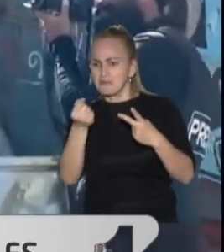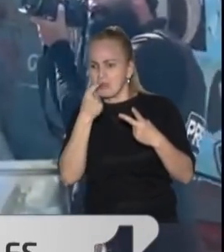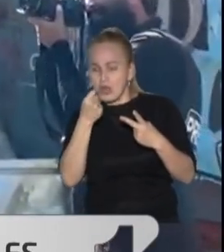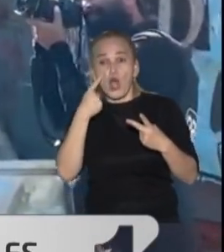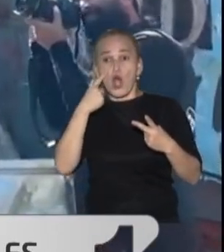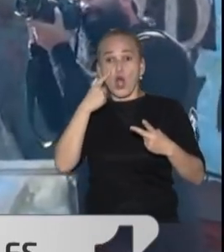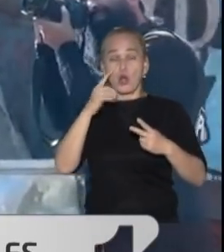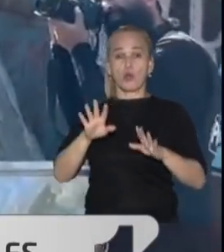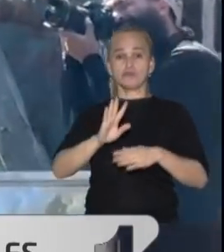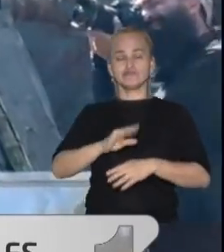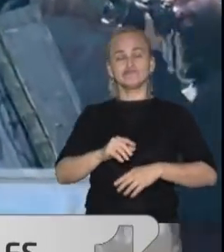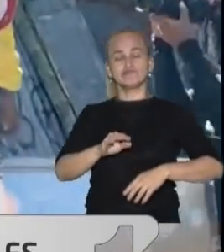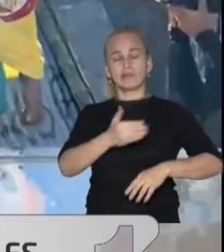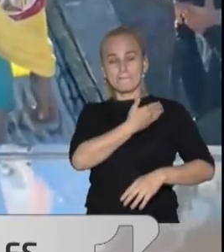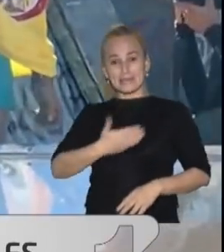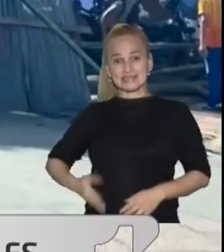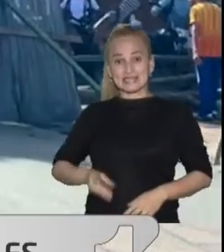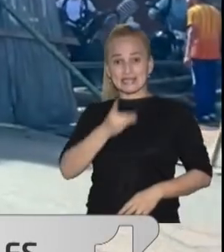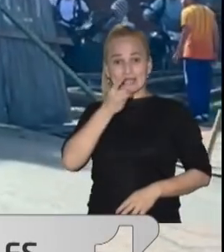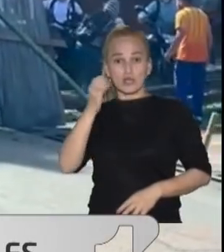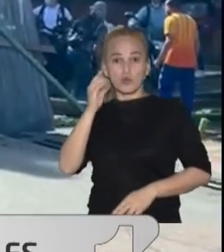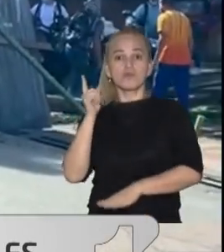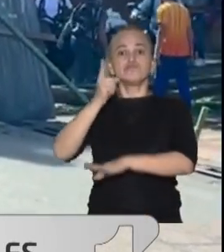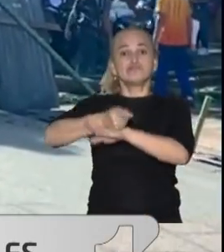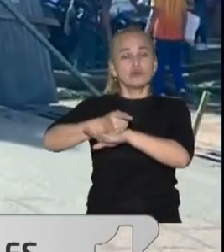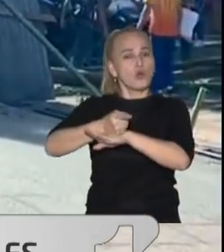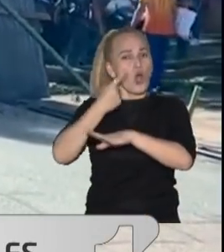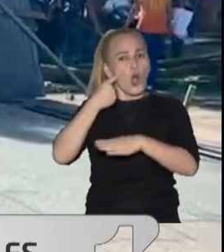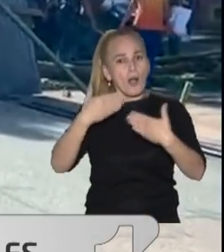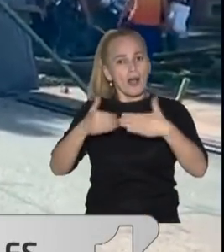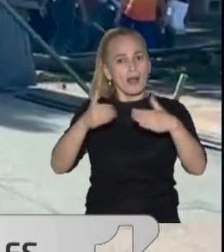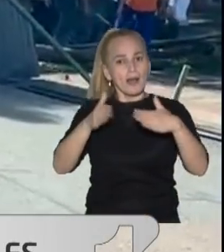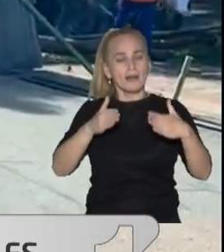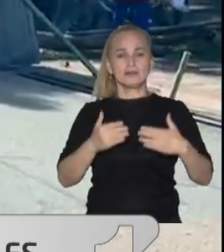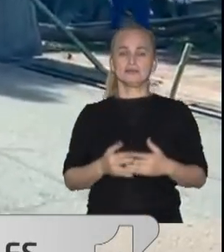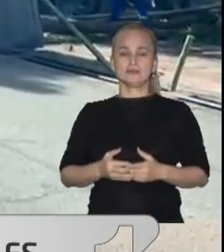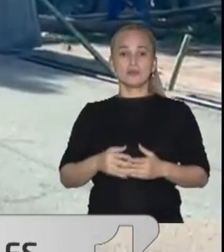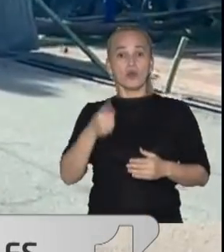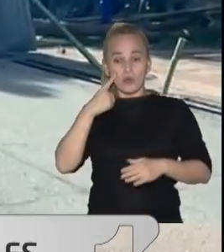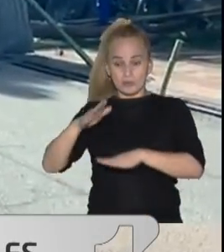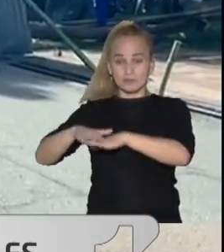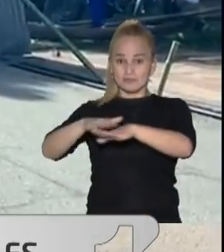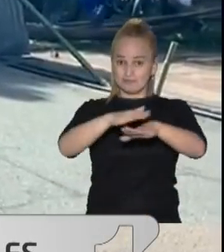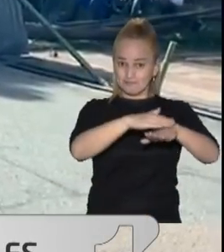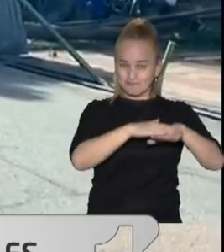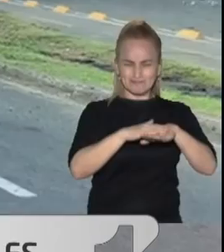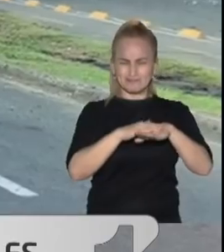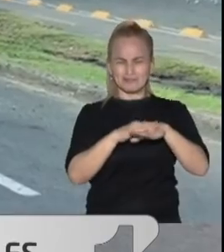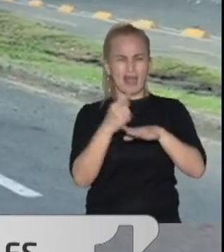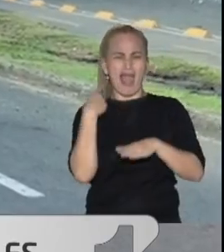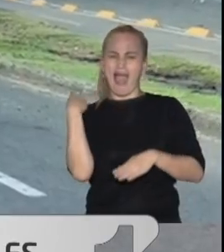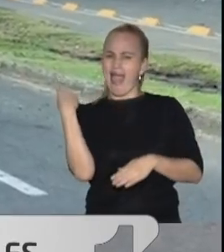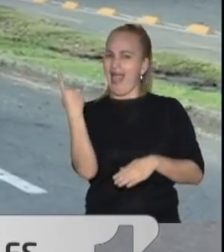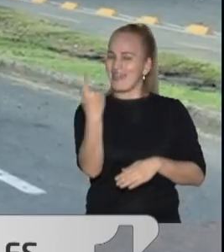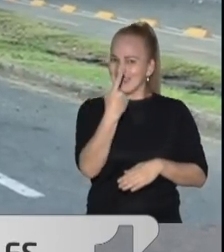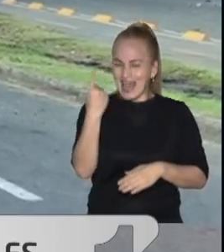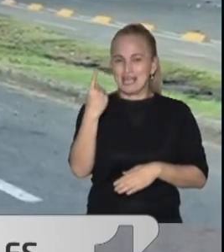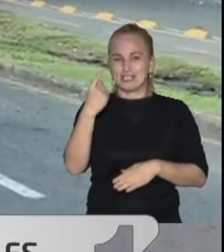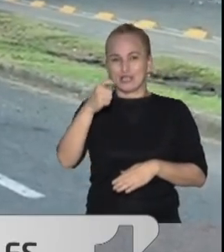el despliegue de la fuerza pública para desbloquear las vías. Hemos dado instrucciones a todos los niveles de fuerza